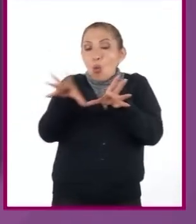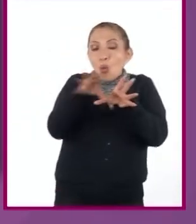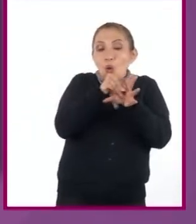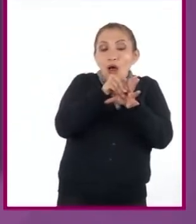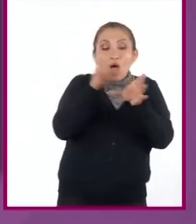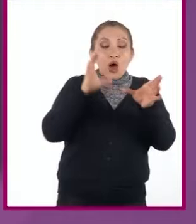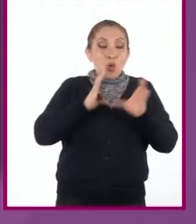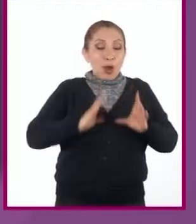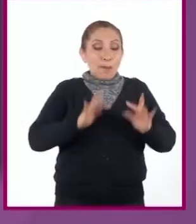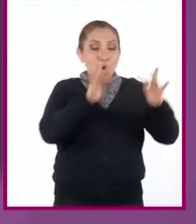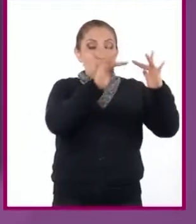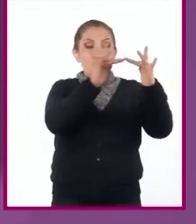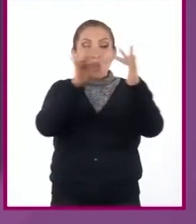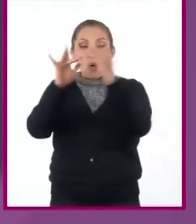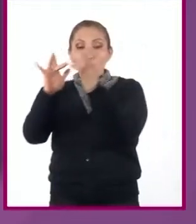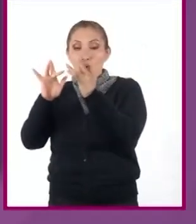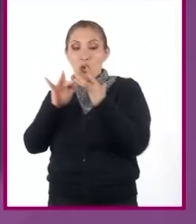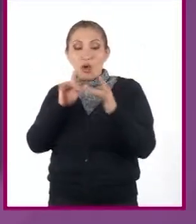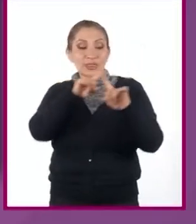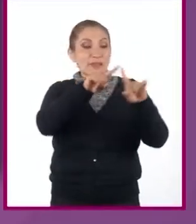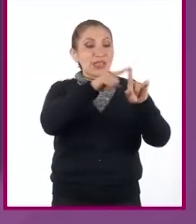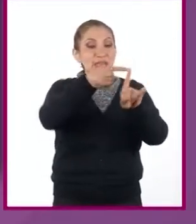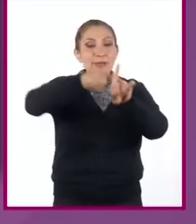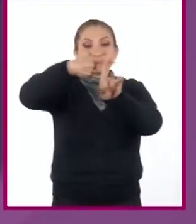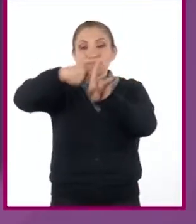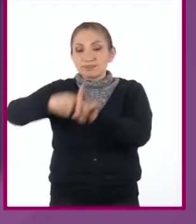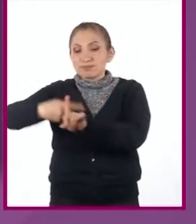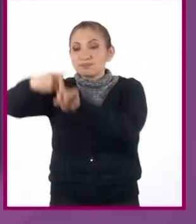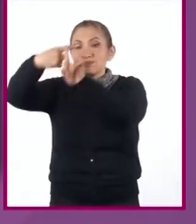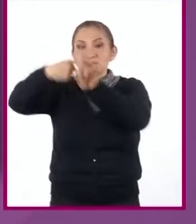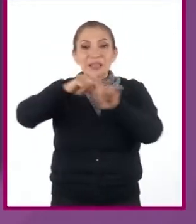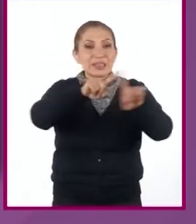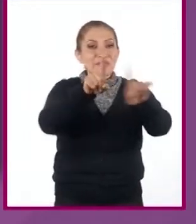entre cuerpos que están a distinta temperatura.